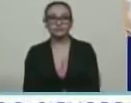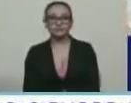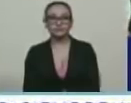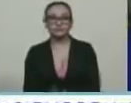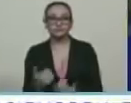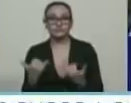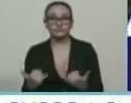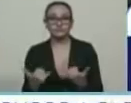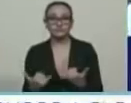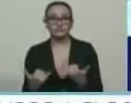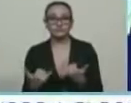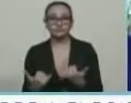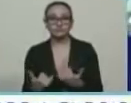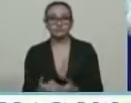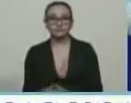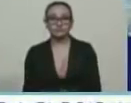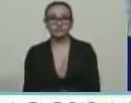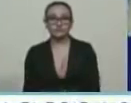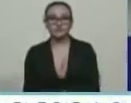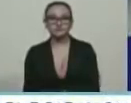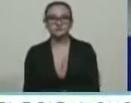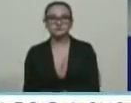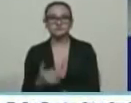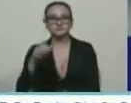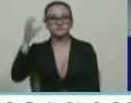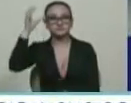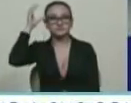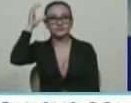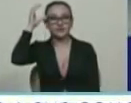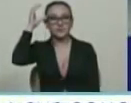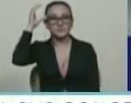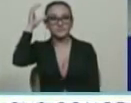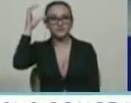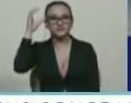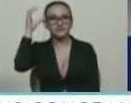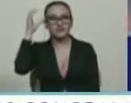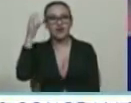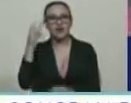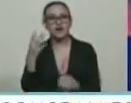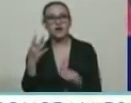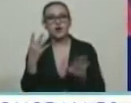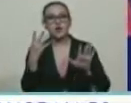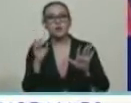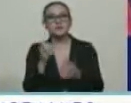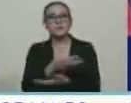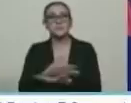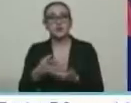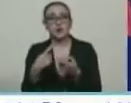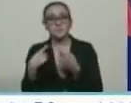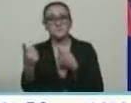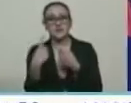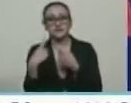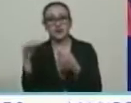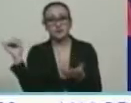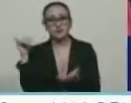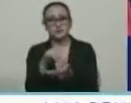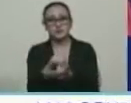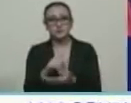Ahora tenemos una capacidad de 90 millones de pasajeros y